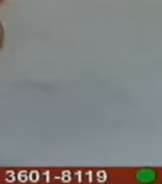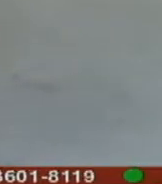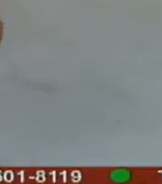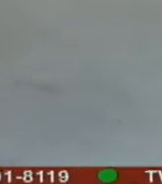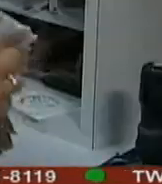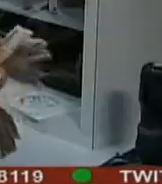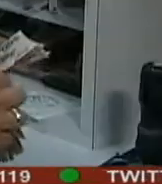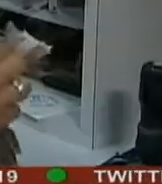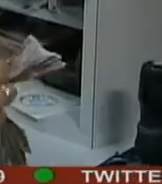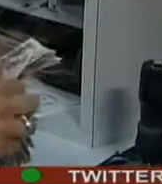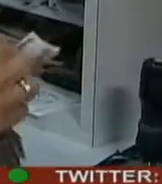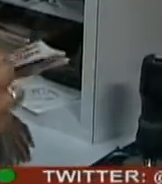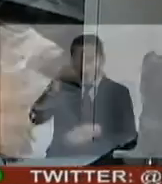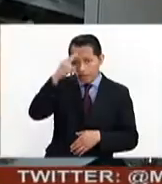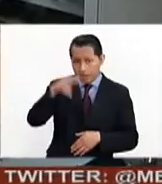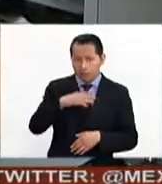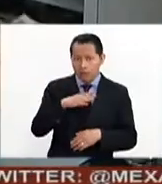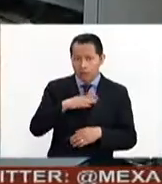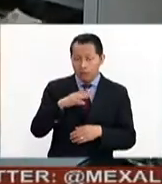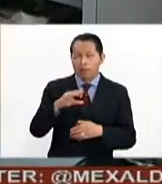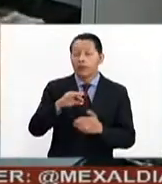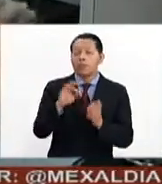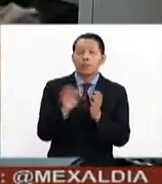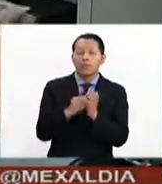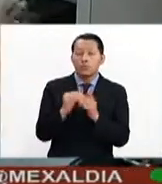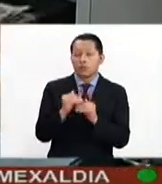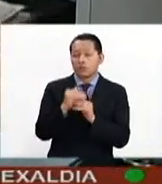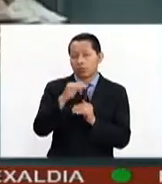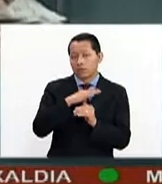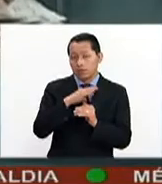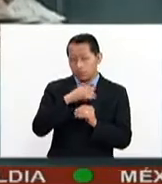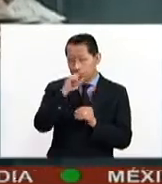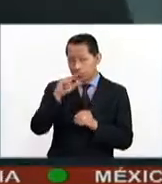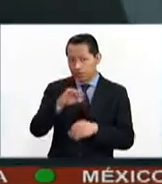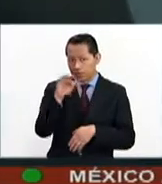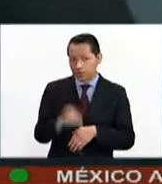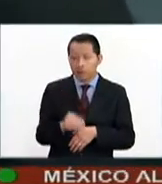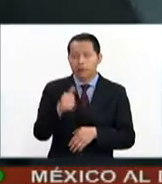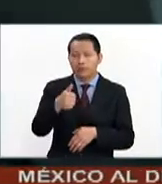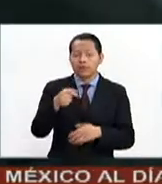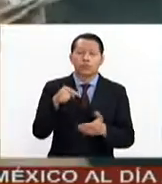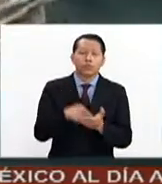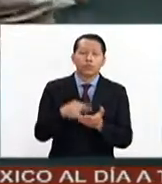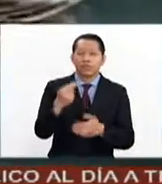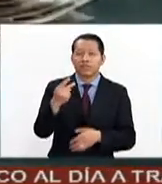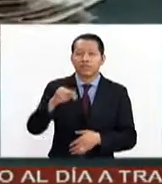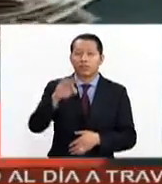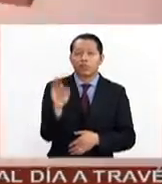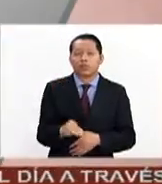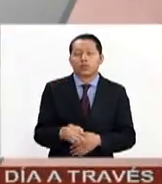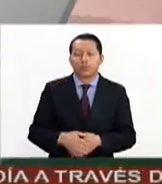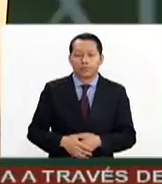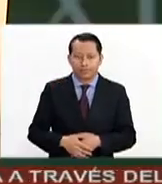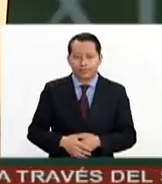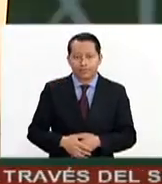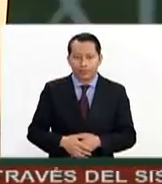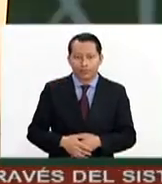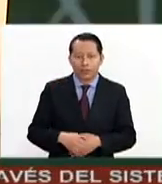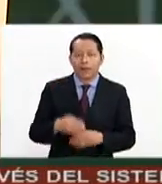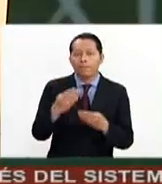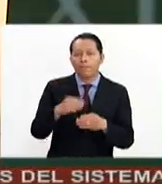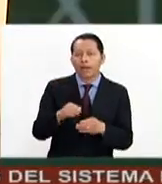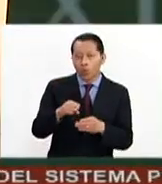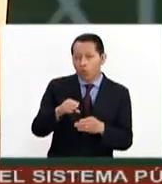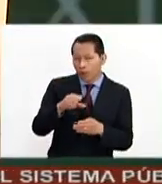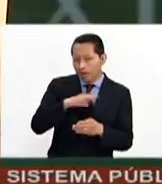Banxico aumenta 25 puntos base su tasa de interés interbancaria, la coloca en 6.5%. El Banco